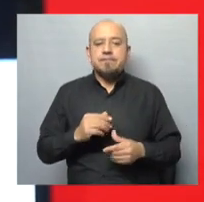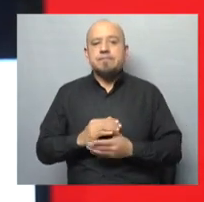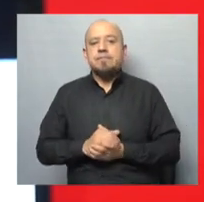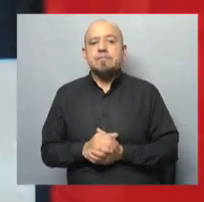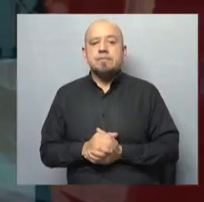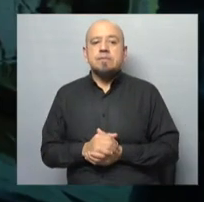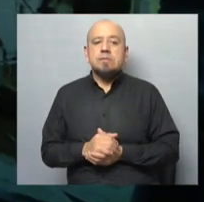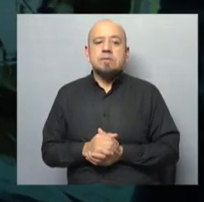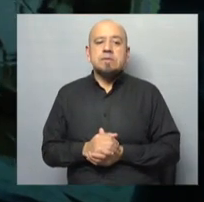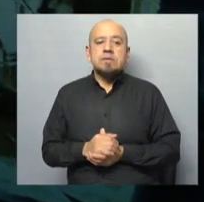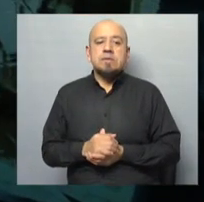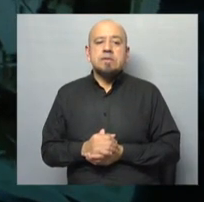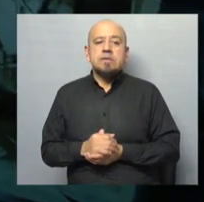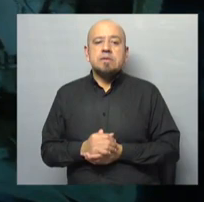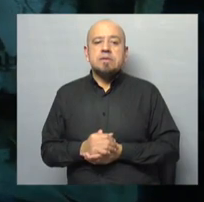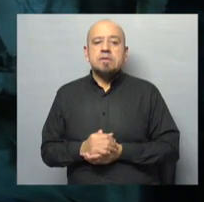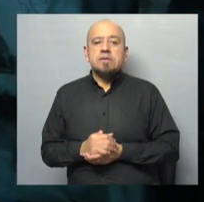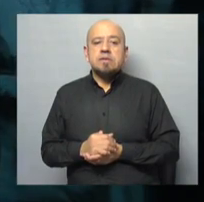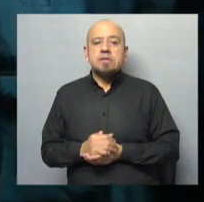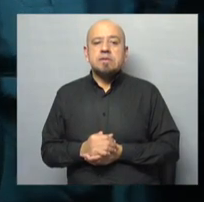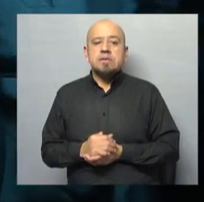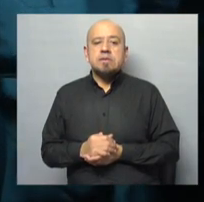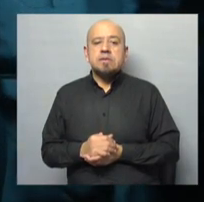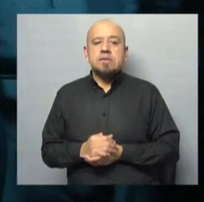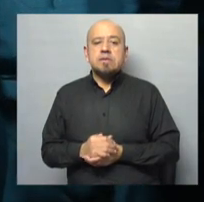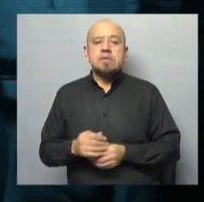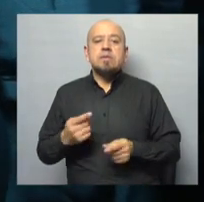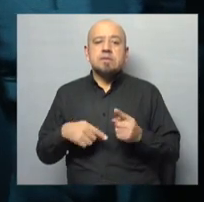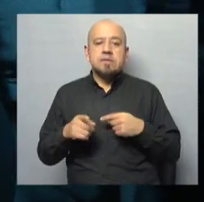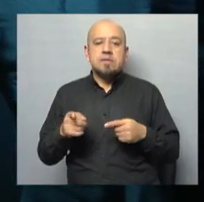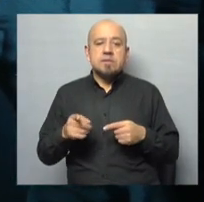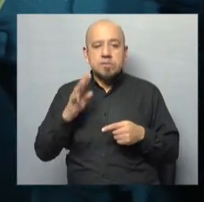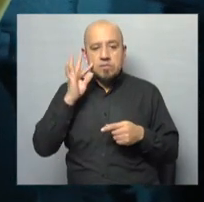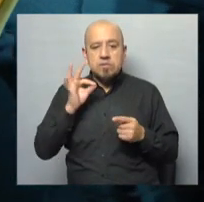capaz que la suerte fue una quizás bs